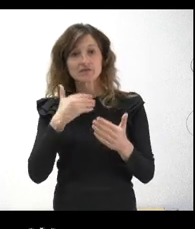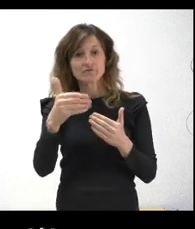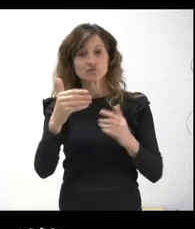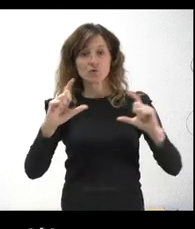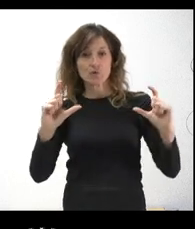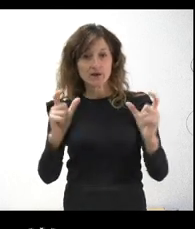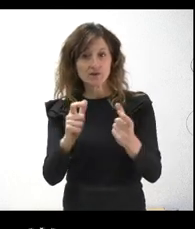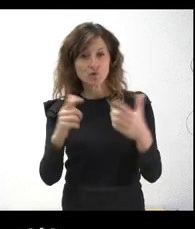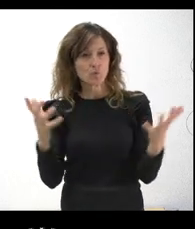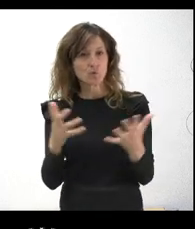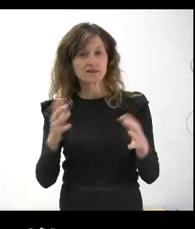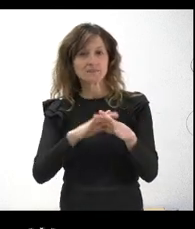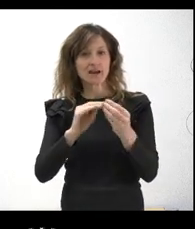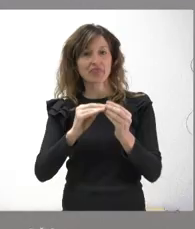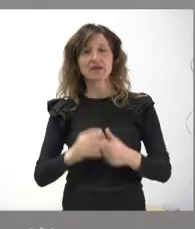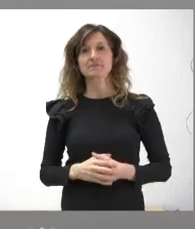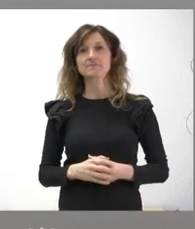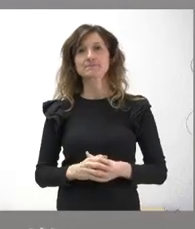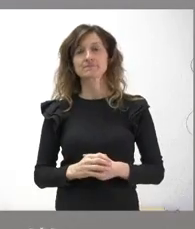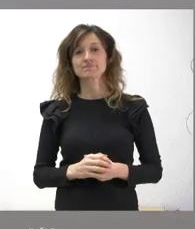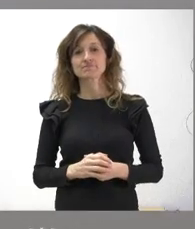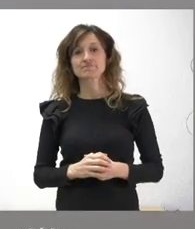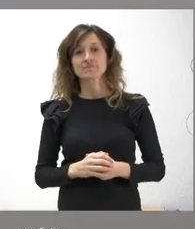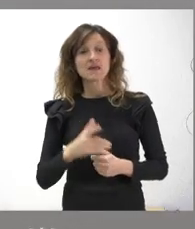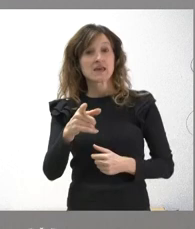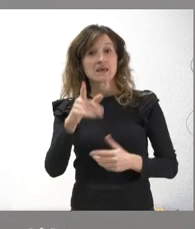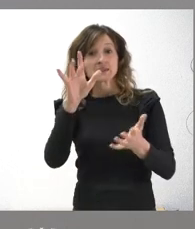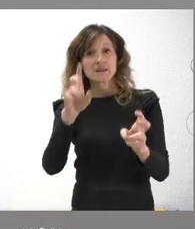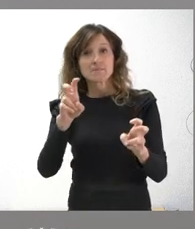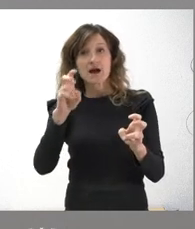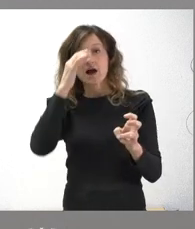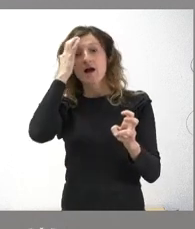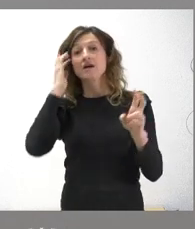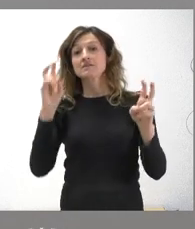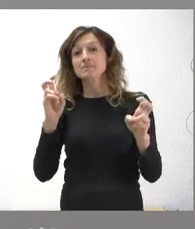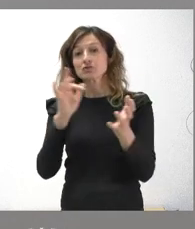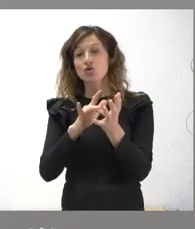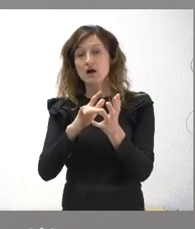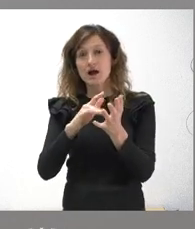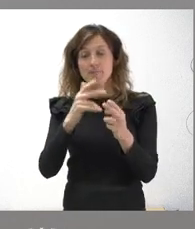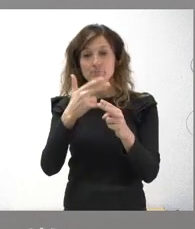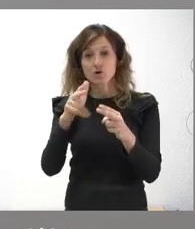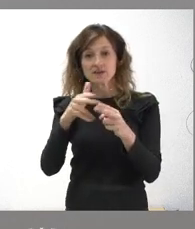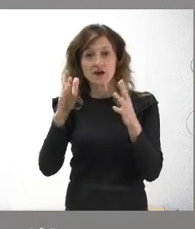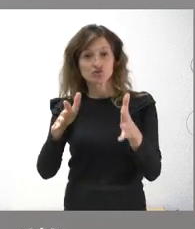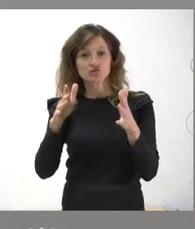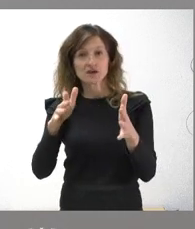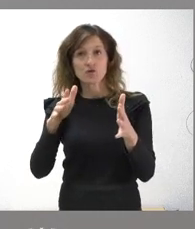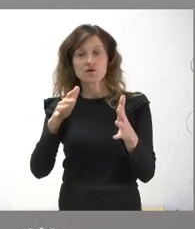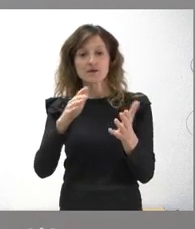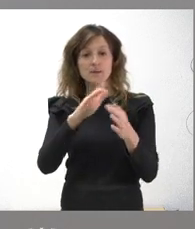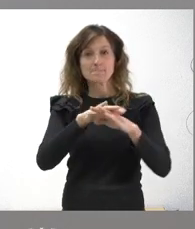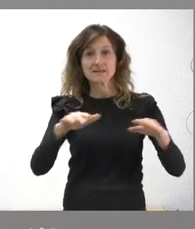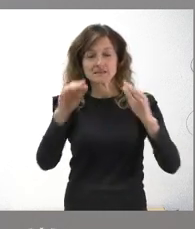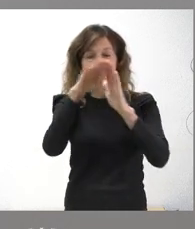reunión para hacerlo Pues fíjese Ocurre algo parecido como con el consejo de política fiscal y financiera con la de temas que hay encima de